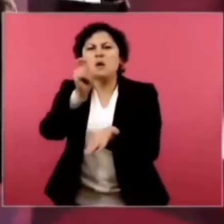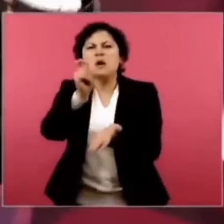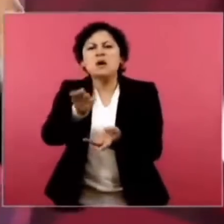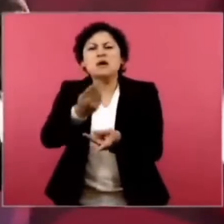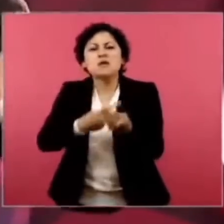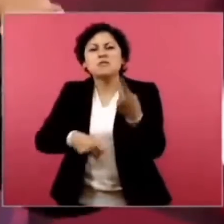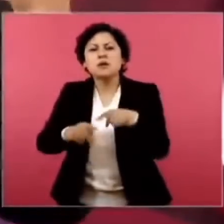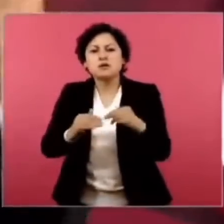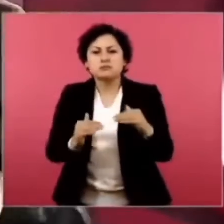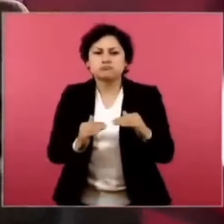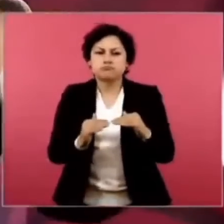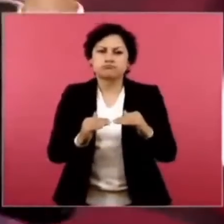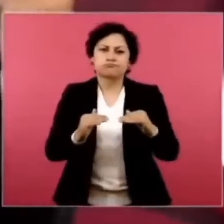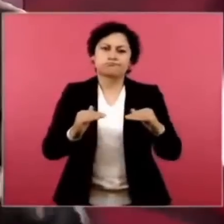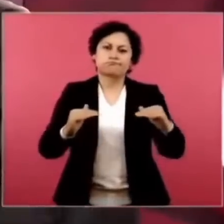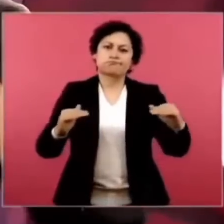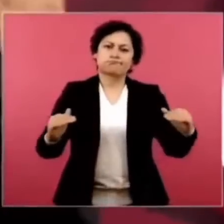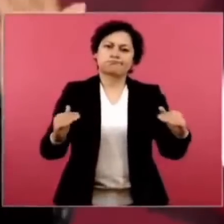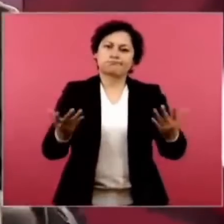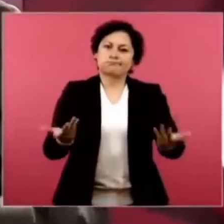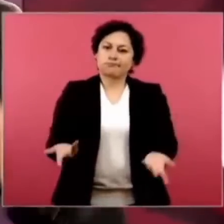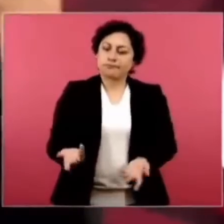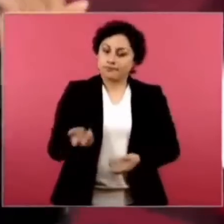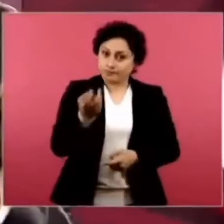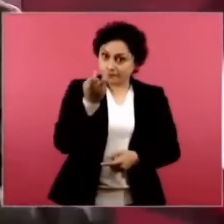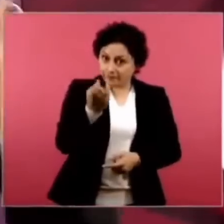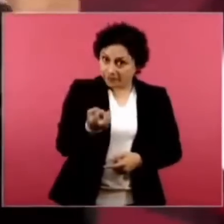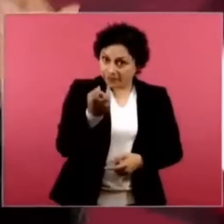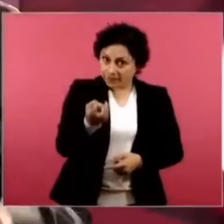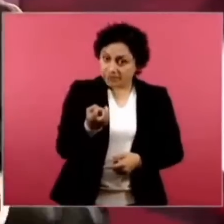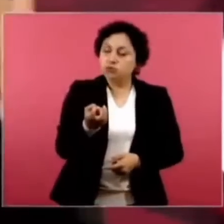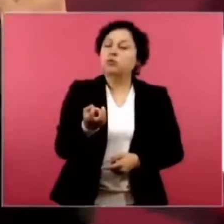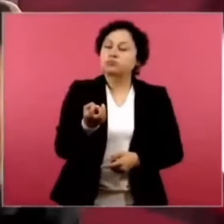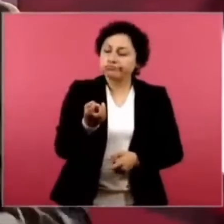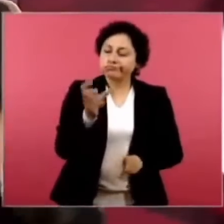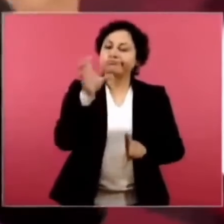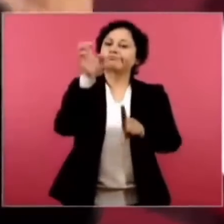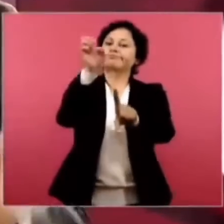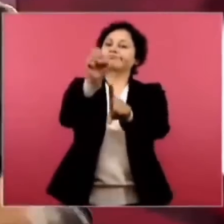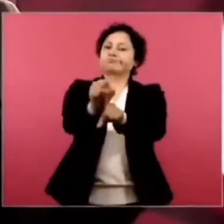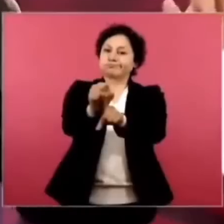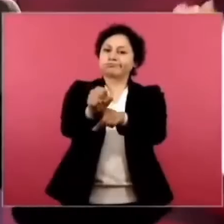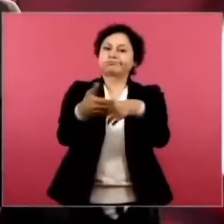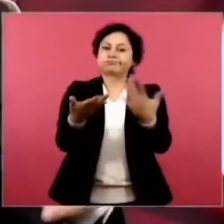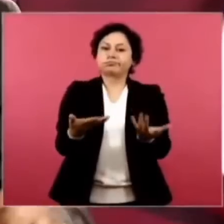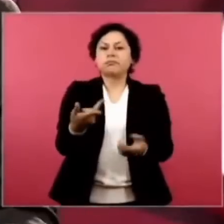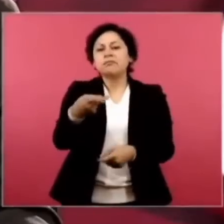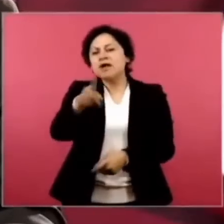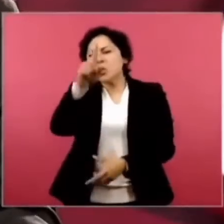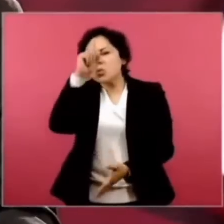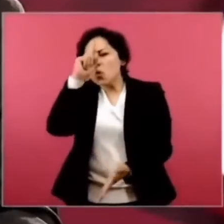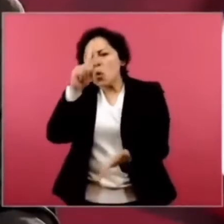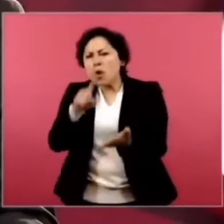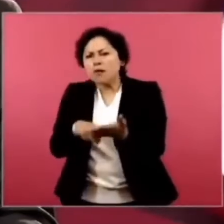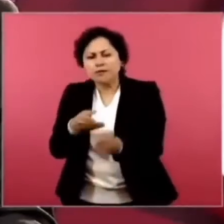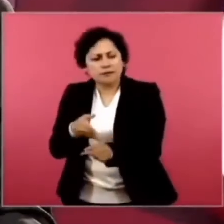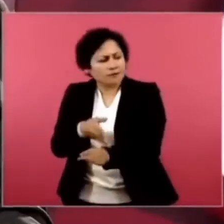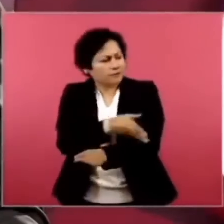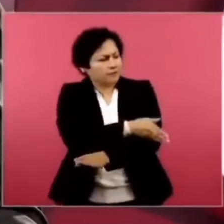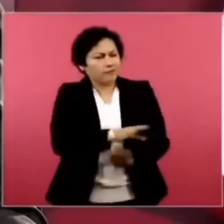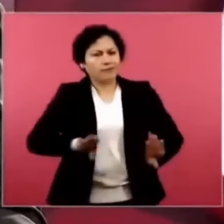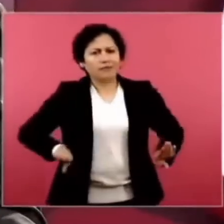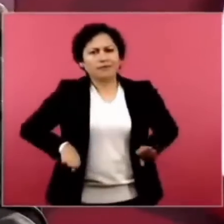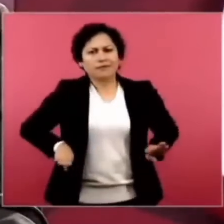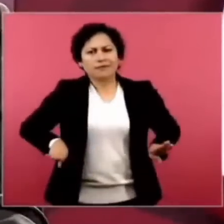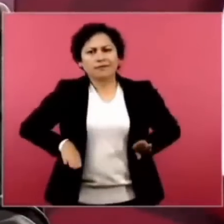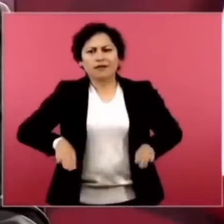Si continúa como era antes, imperando la corrupción, pues solo se